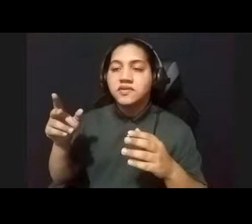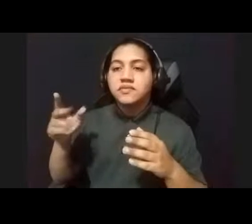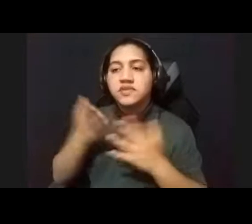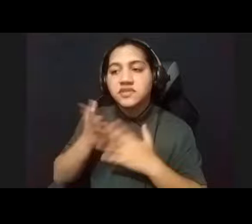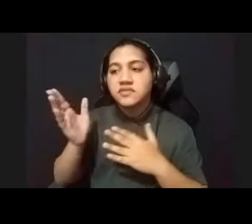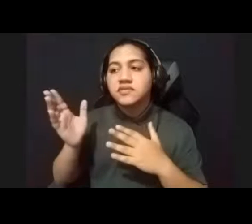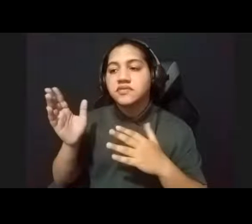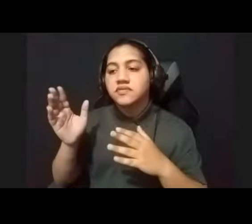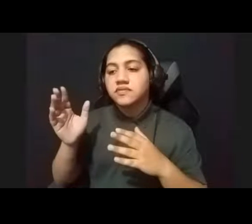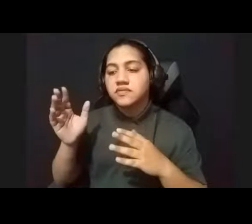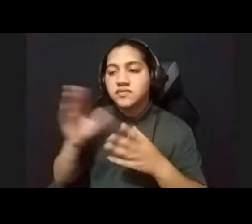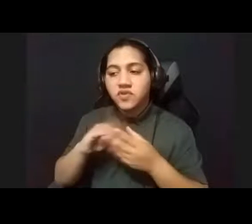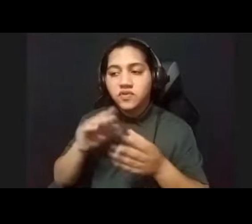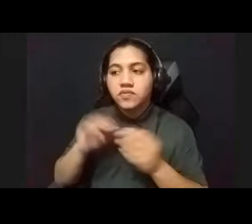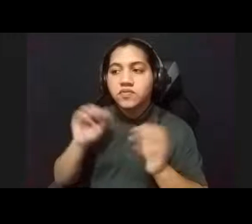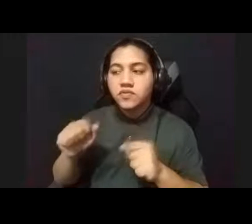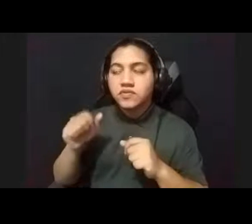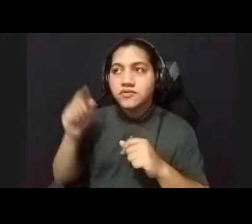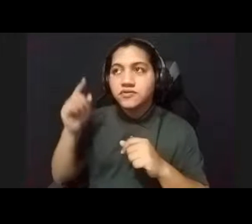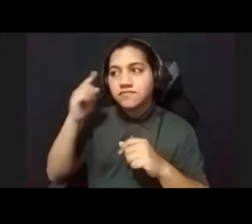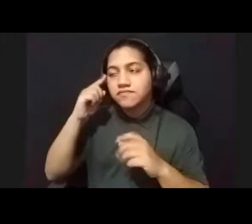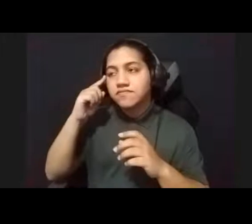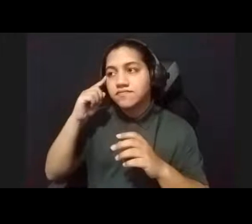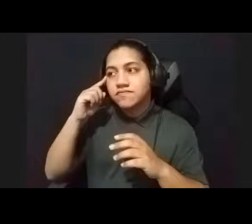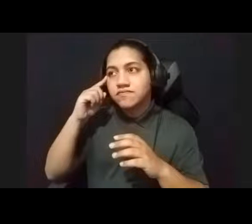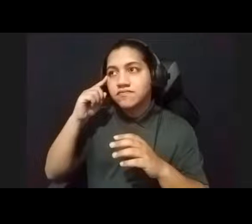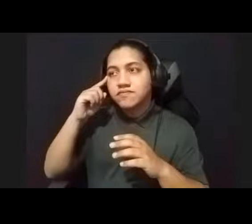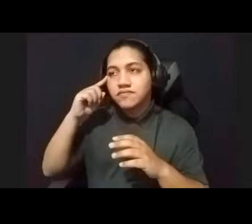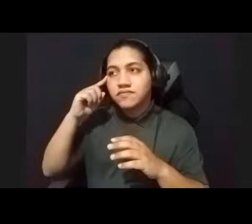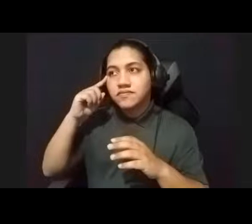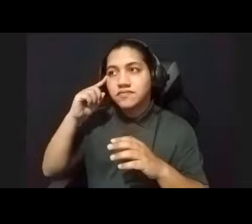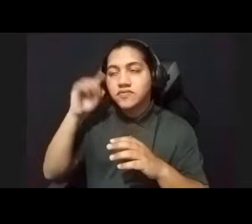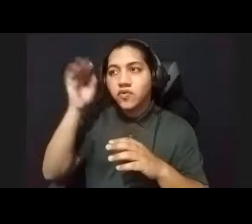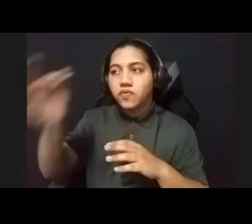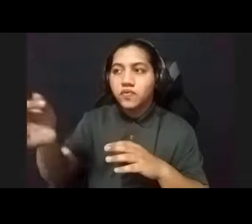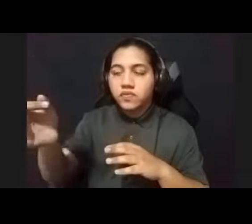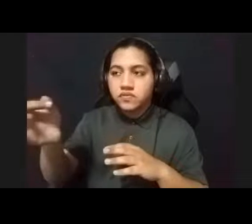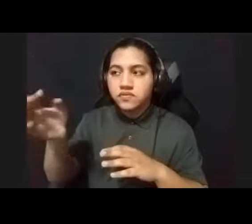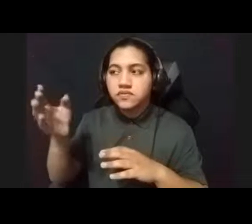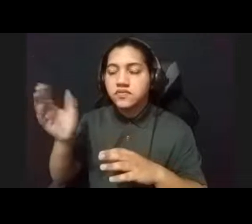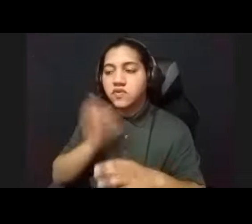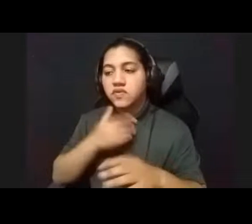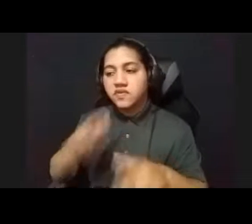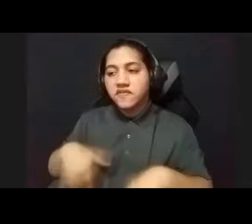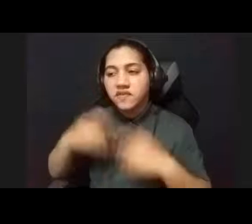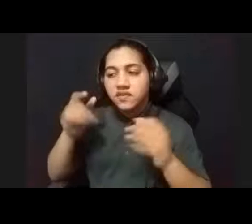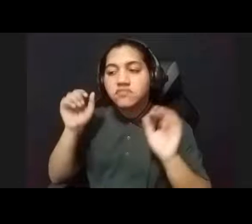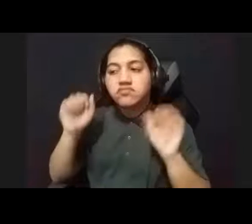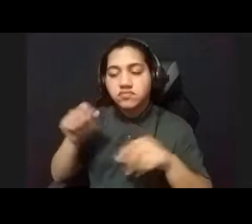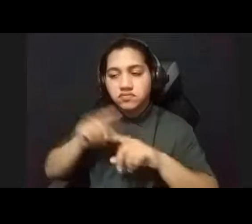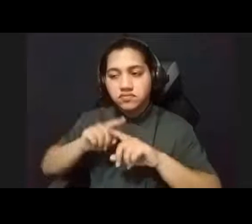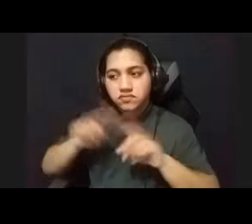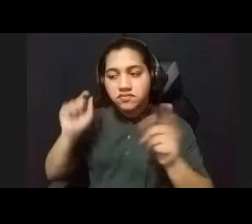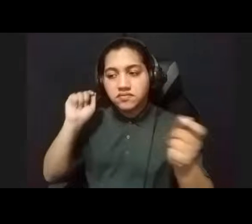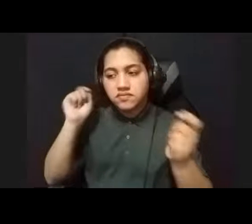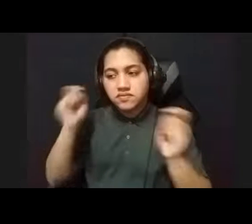ensayar el futuro. Podemos visualizar que nuestra vida en algún momento puede ser diferente. Mi